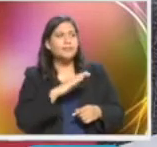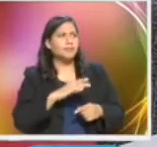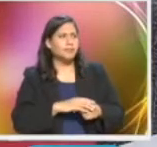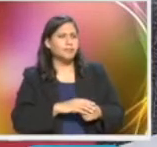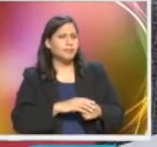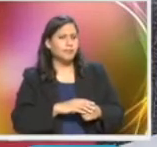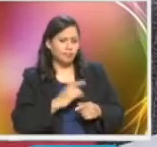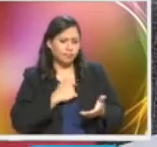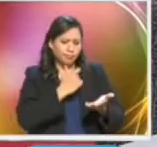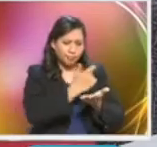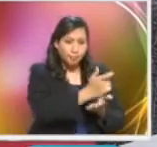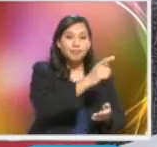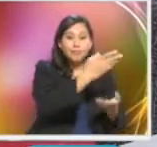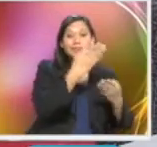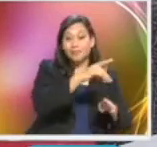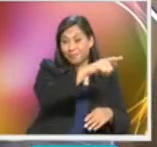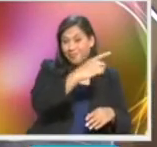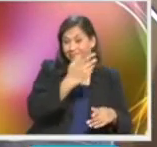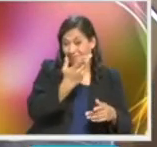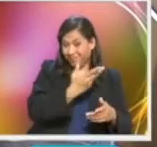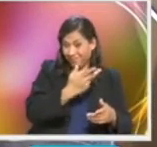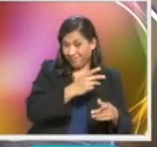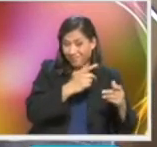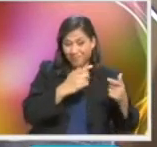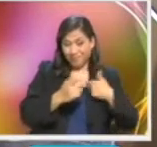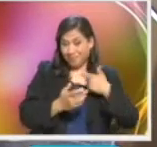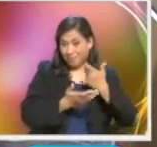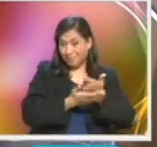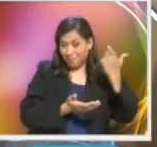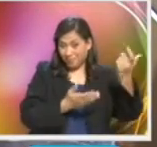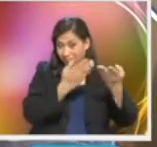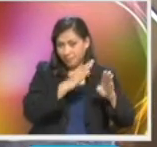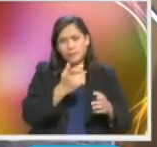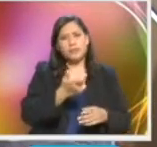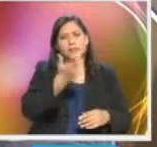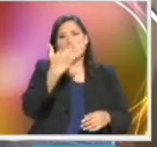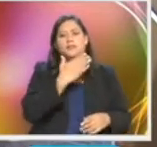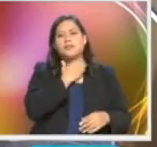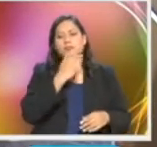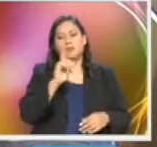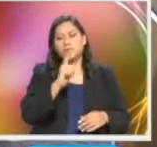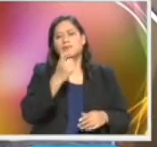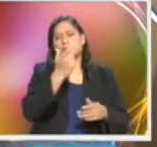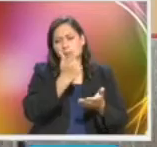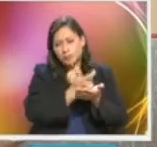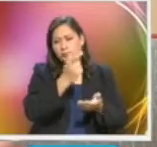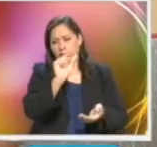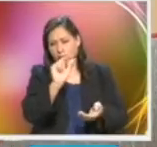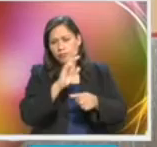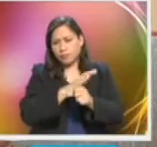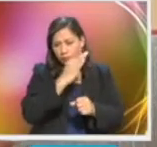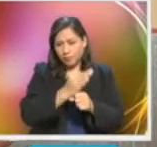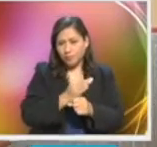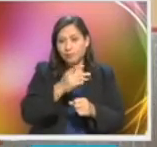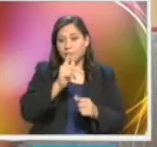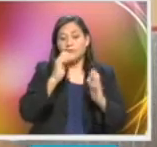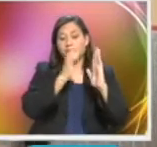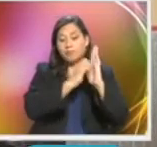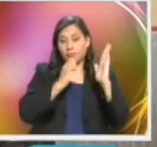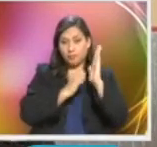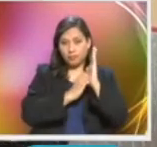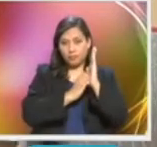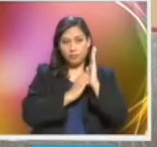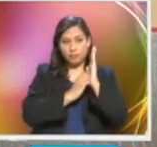eso lo vas a tener que pagar y el banco te lo va a tener que cobrar a ti. Sí, no sí. es muy caro, son costos menores, pero la escrituración es el costo mayor